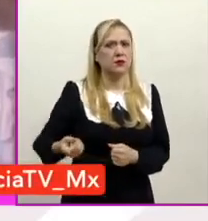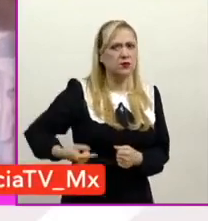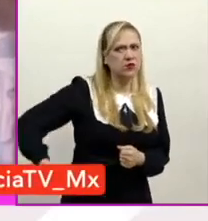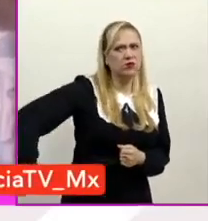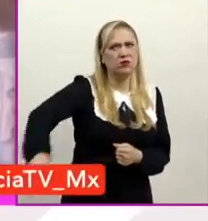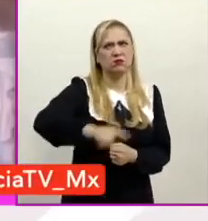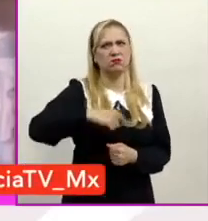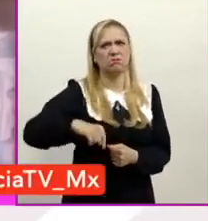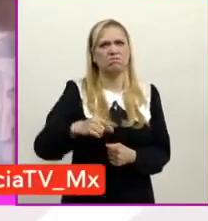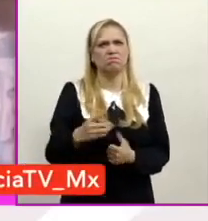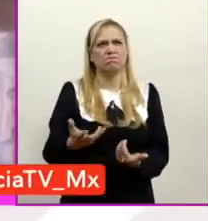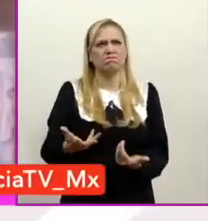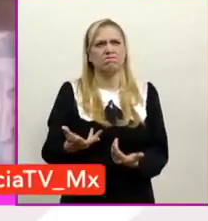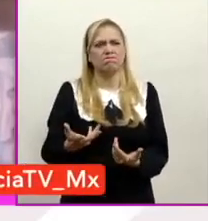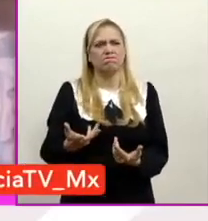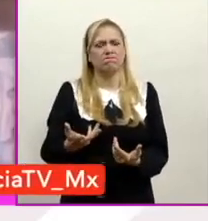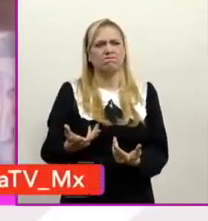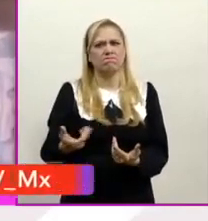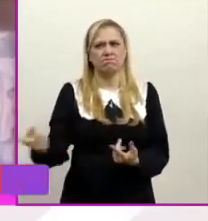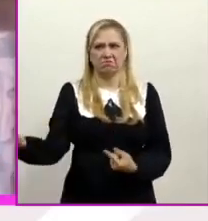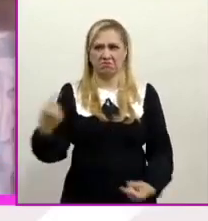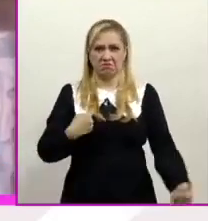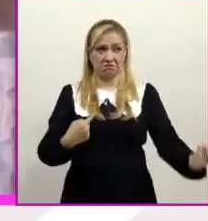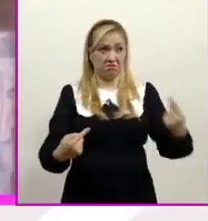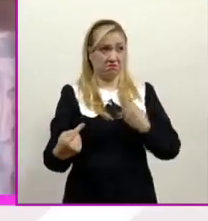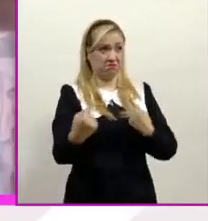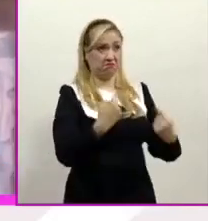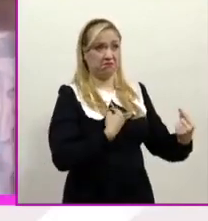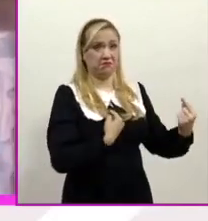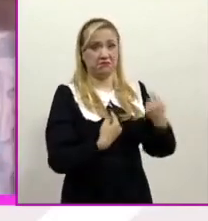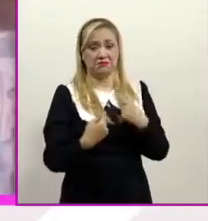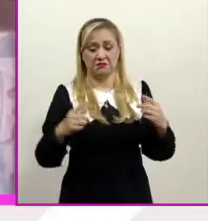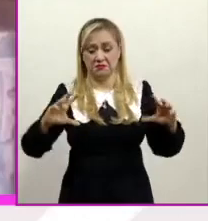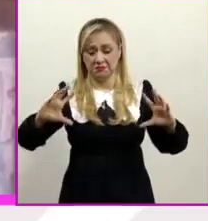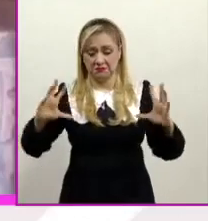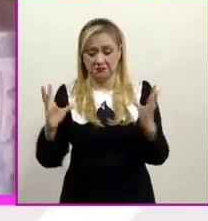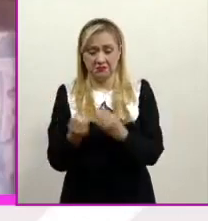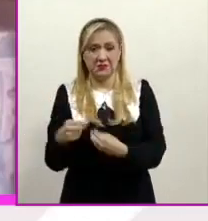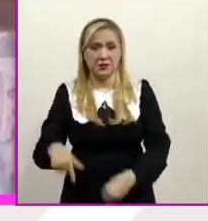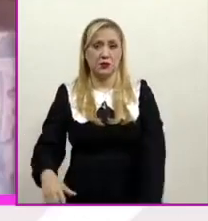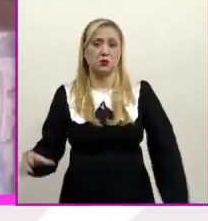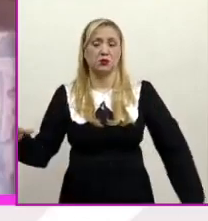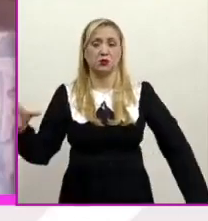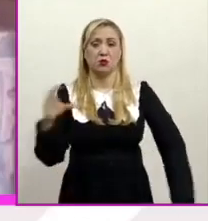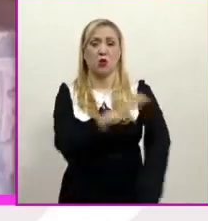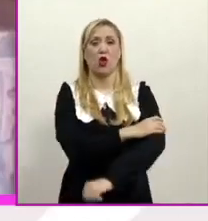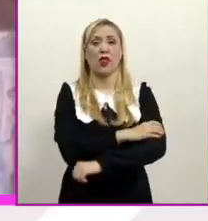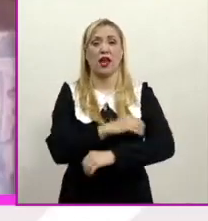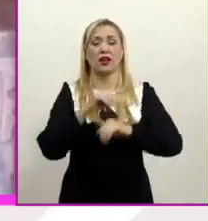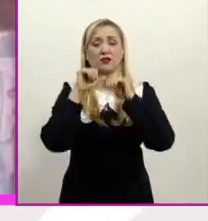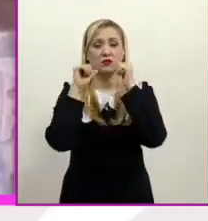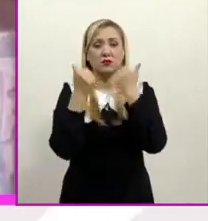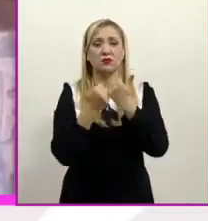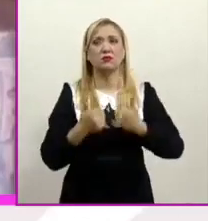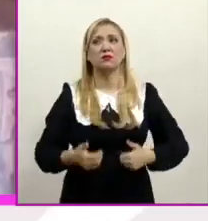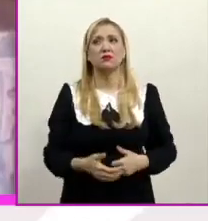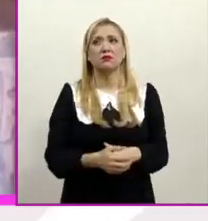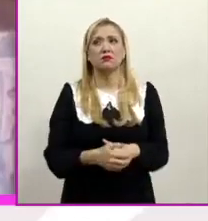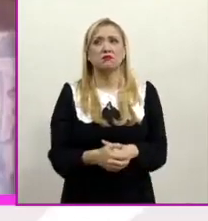que se nos tacha a los miembros que pertenecemos a este colectivo, es